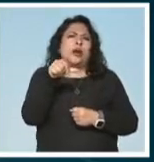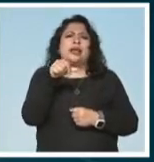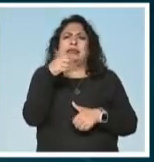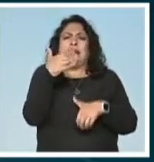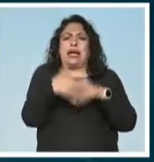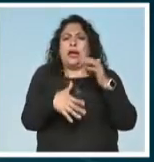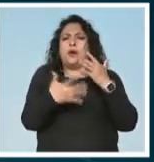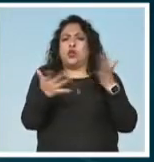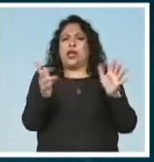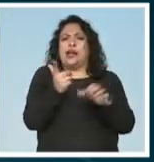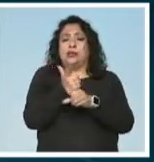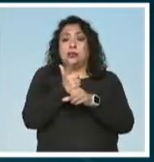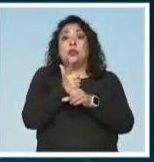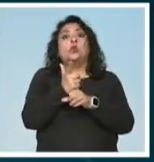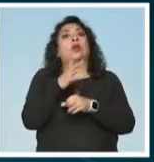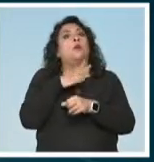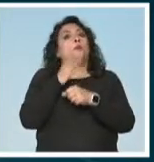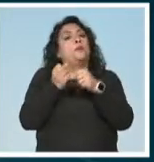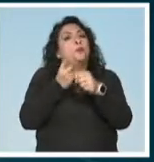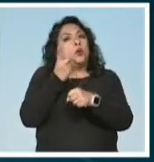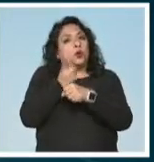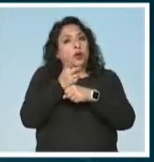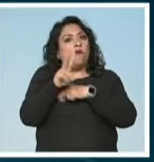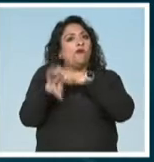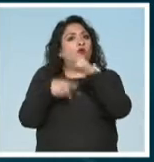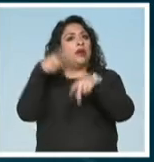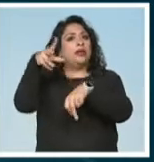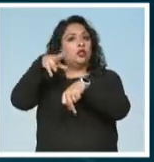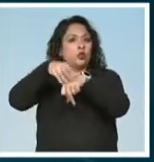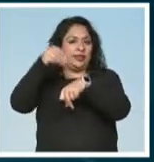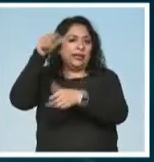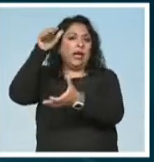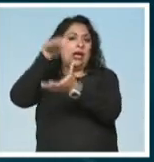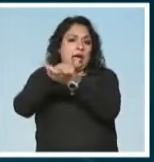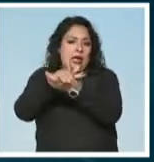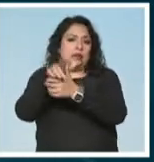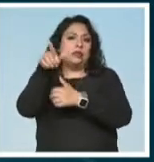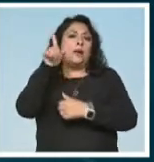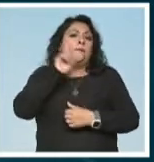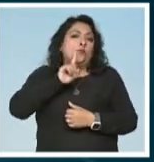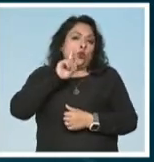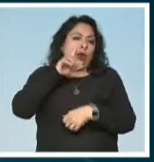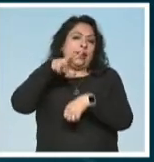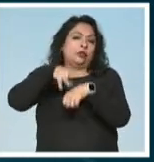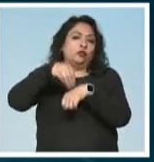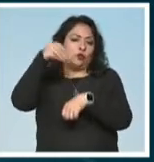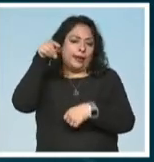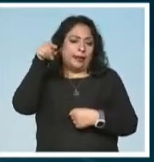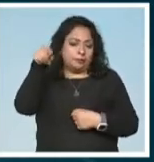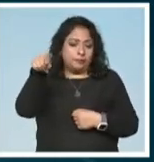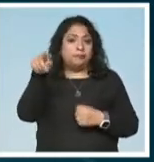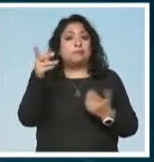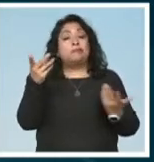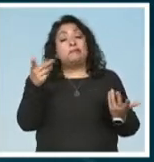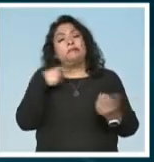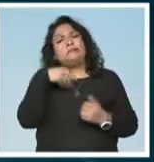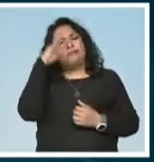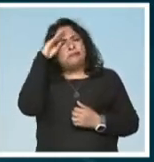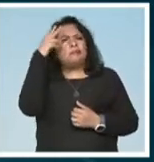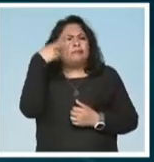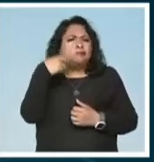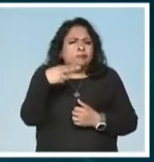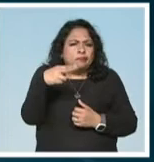terminar su carrera, se le presentó la oportunidad de irse a Suecia porque se casó con una mujer sueca y lo que parecía un